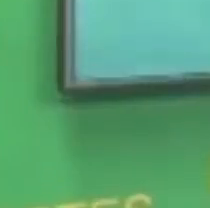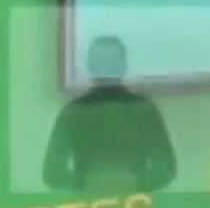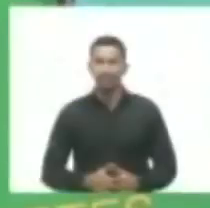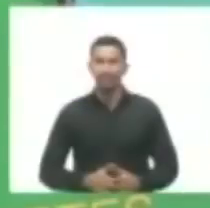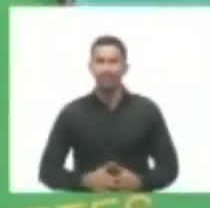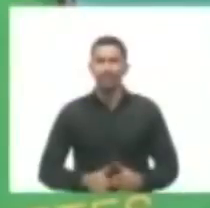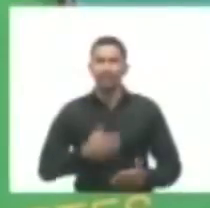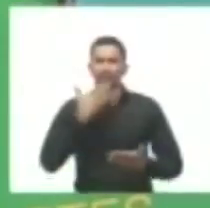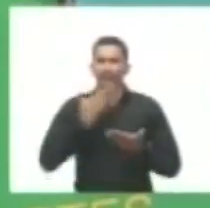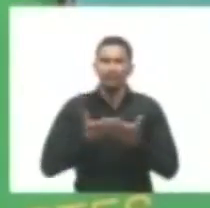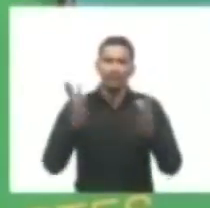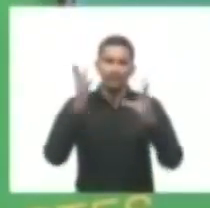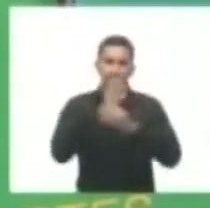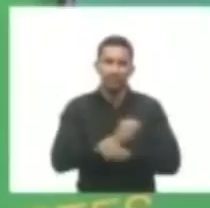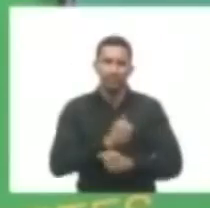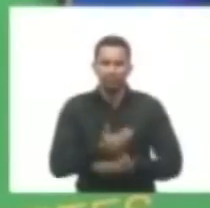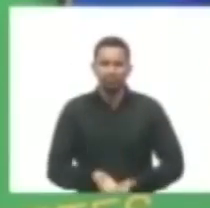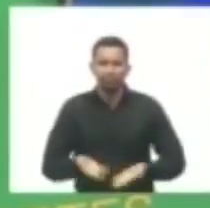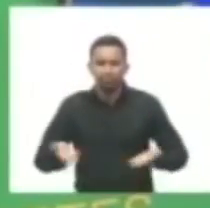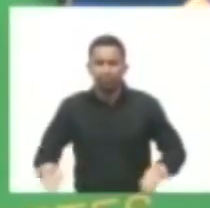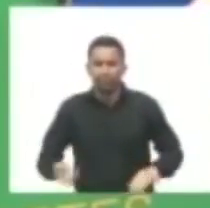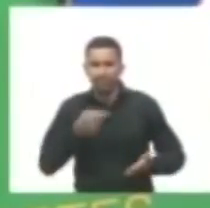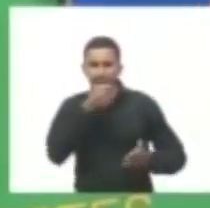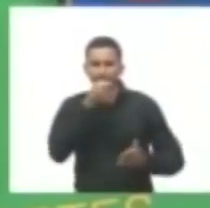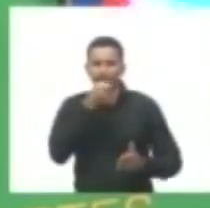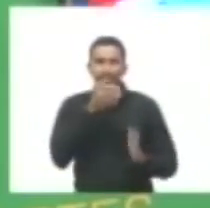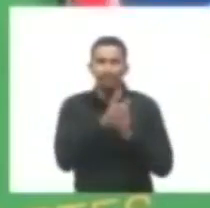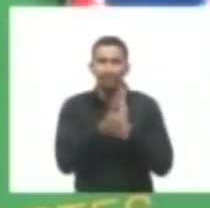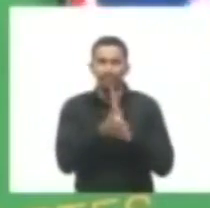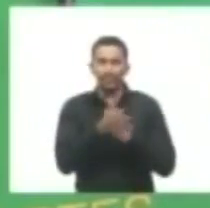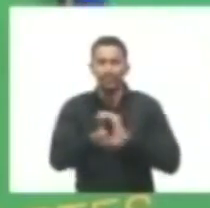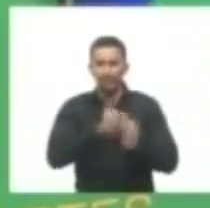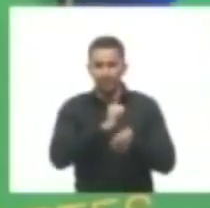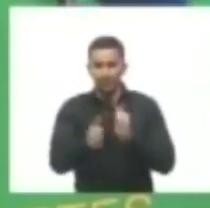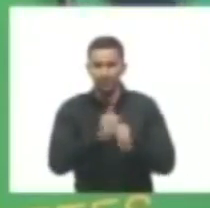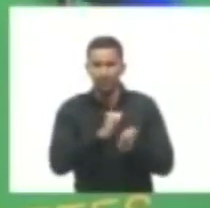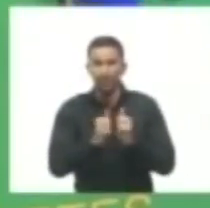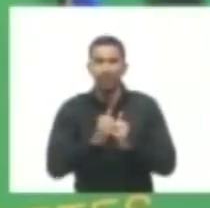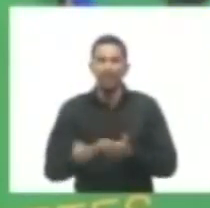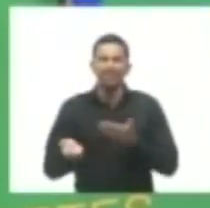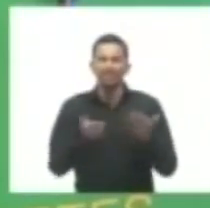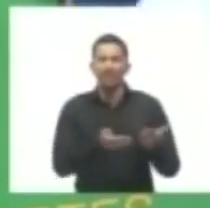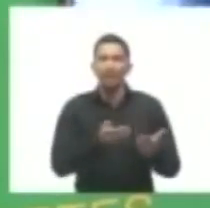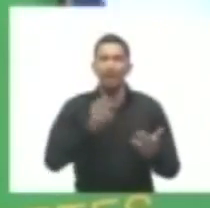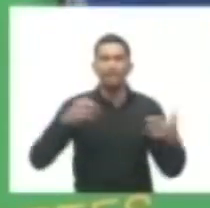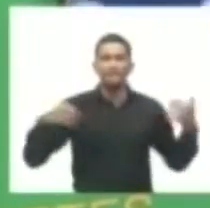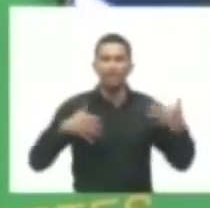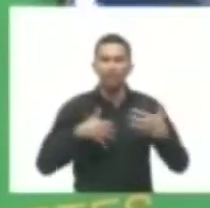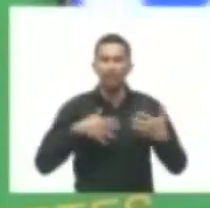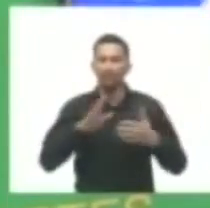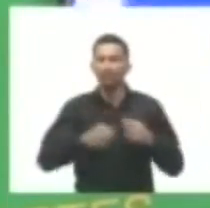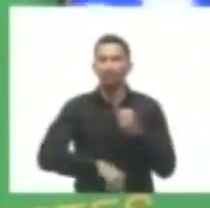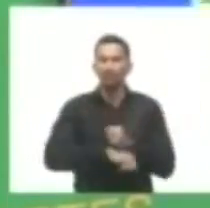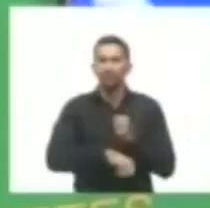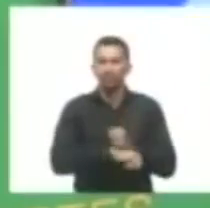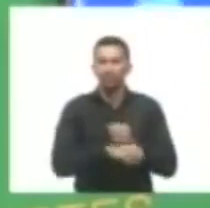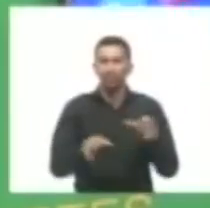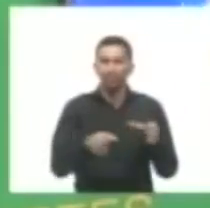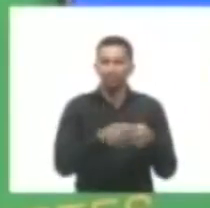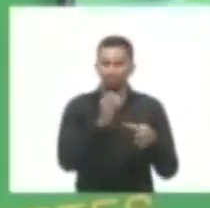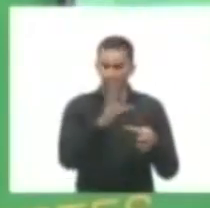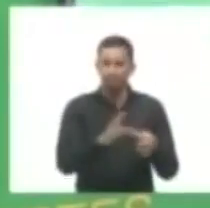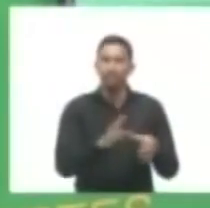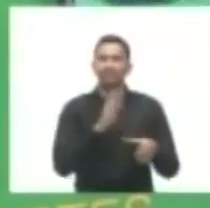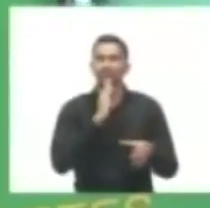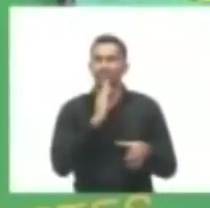Muy buenas noches, bienvenidos a la información deportiva. Fue presentado el Valledupar Fútbol Club, con refuerzos como Martín Arzuaga. El